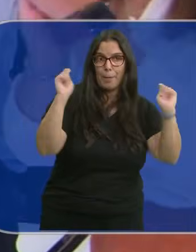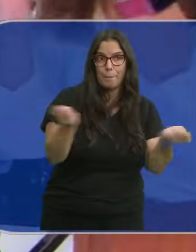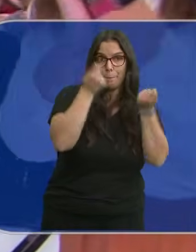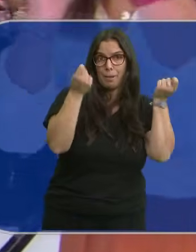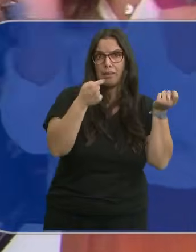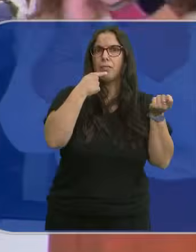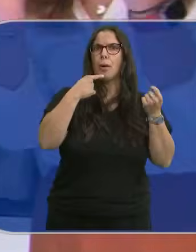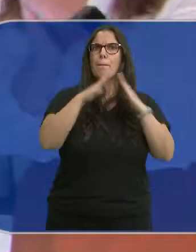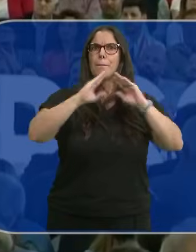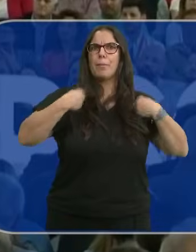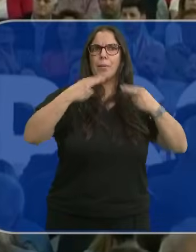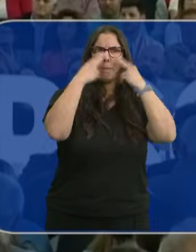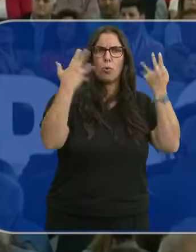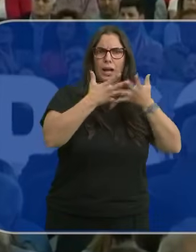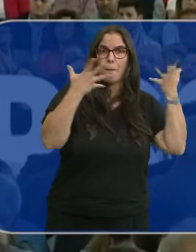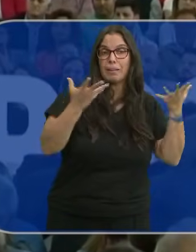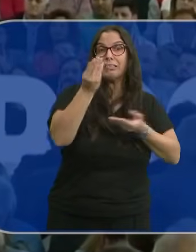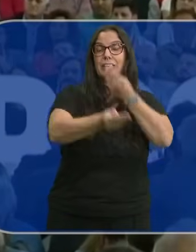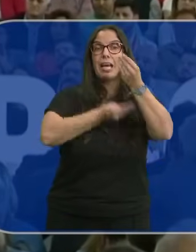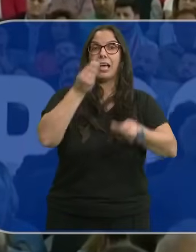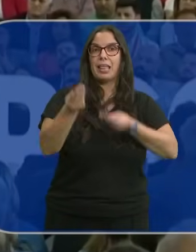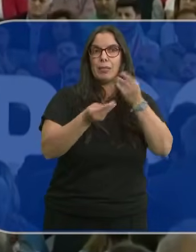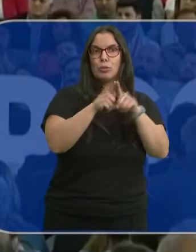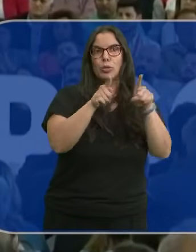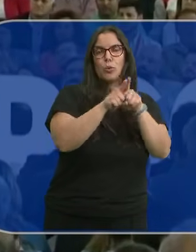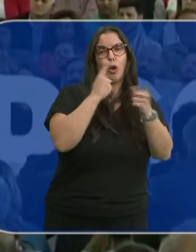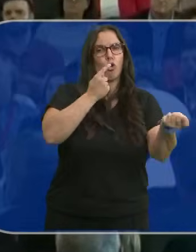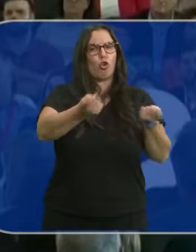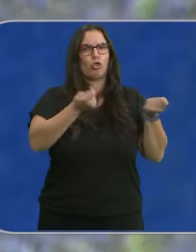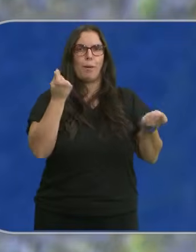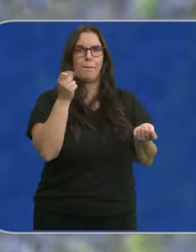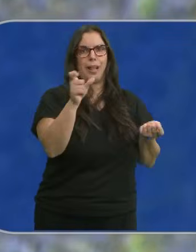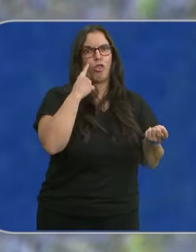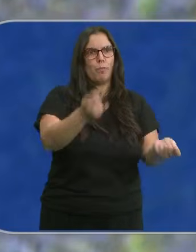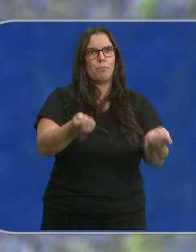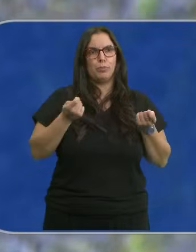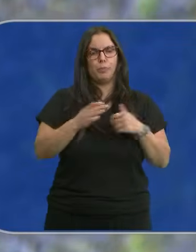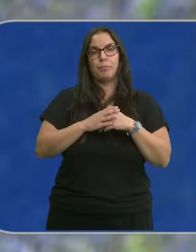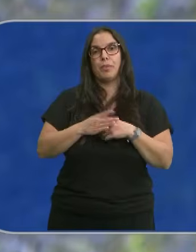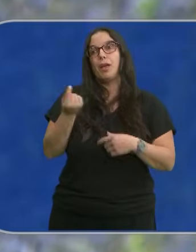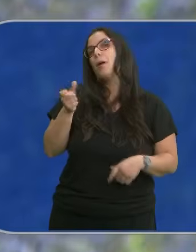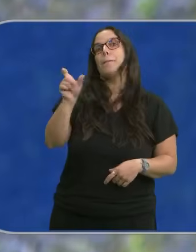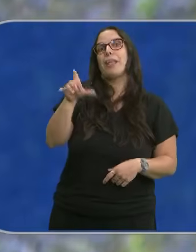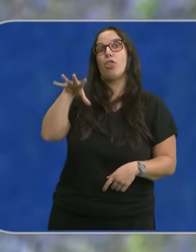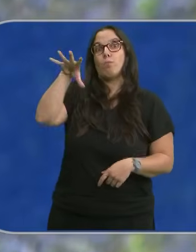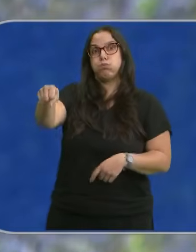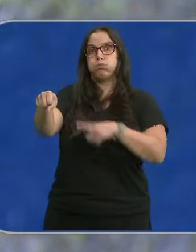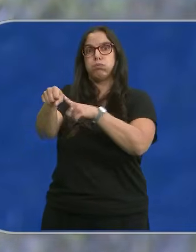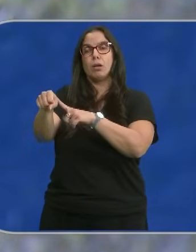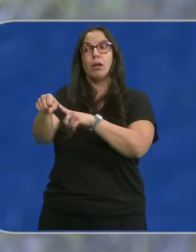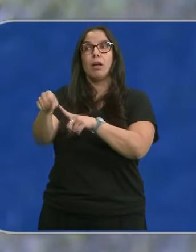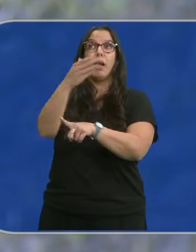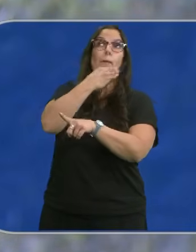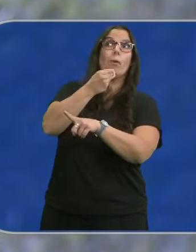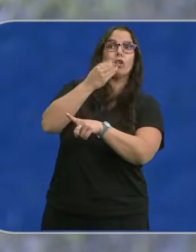más vivienda pública, lo que estaremos haciendo será amortiguar y controlar el precio. Intervenir los precios suena muy bien,